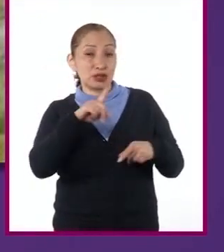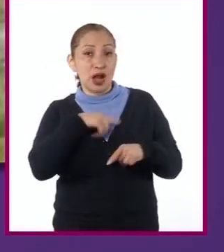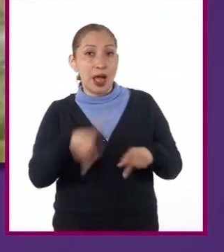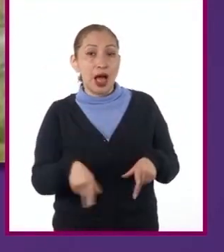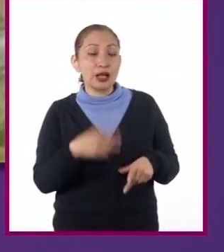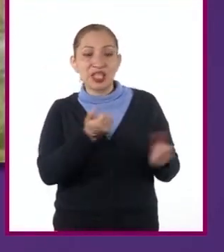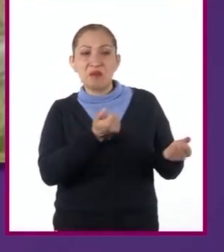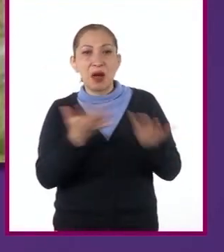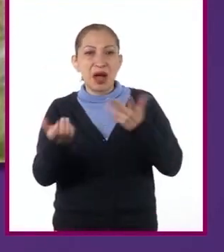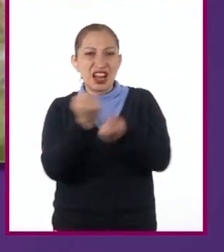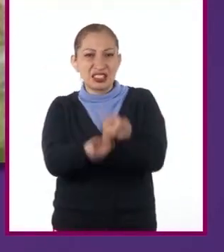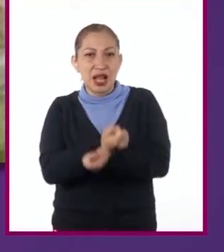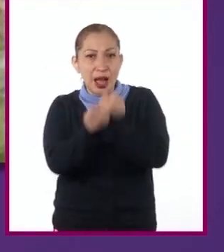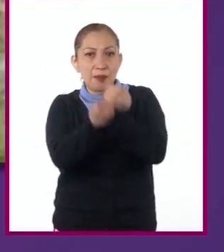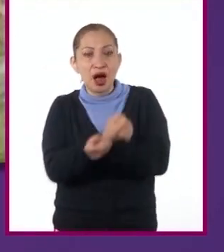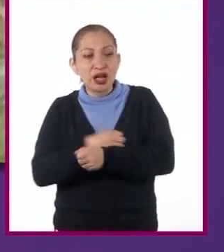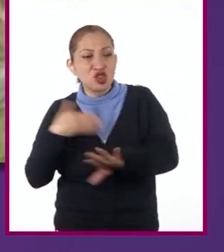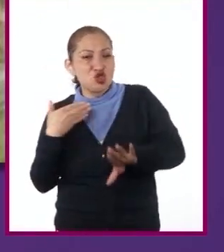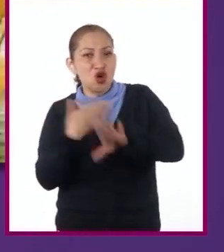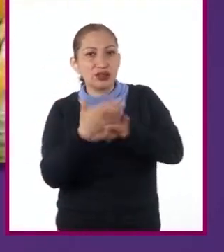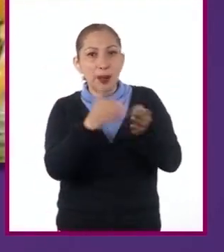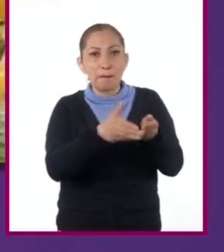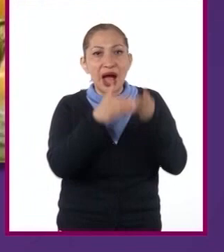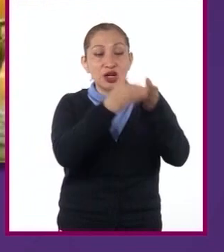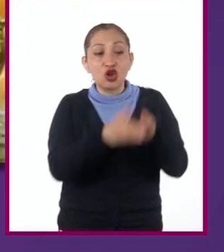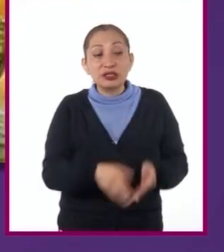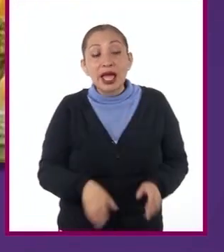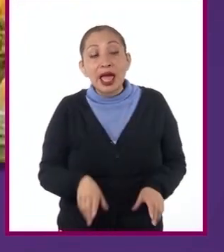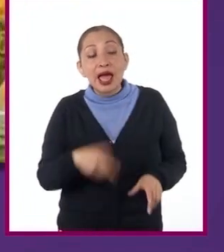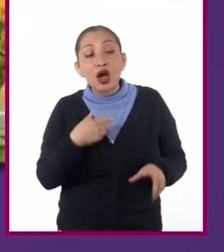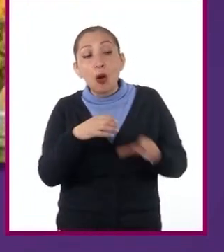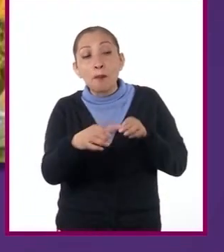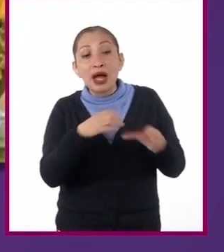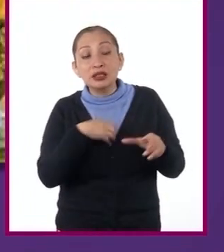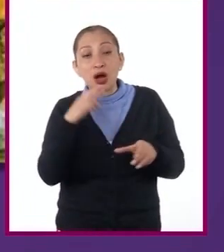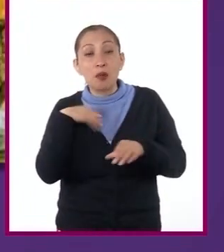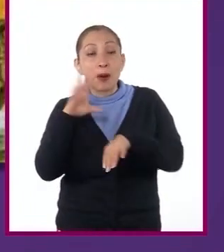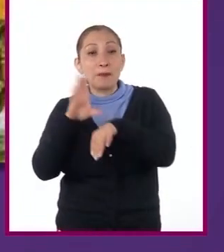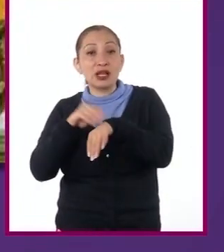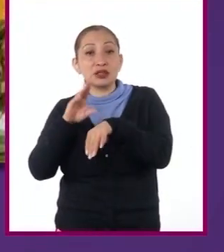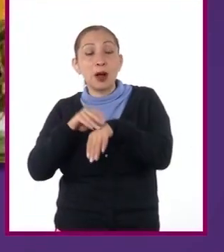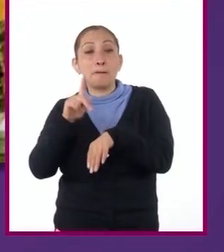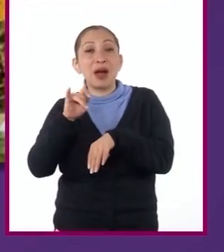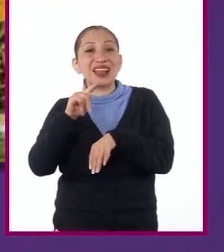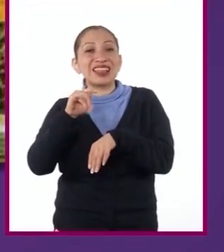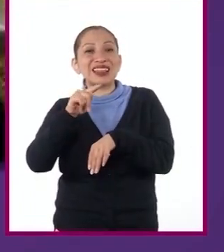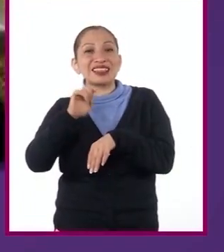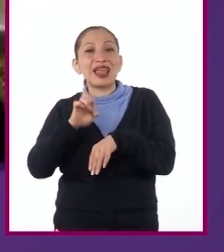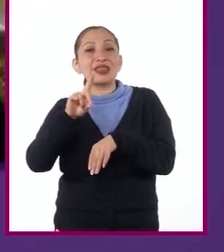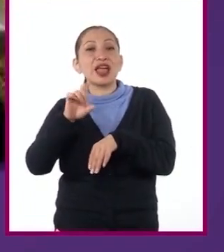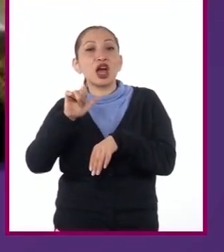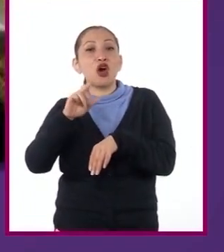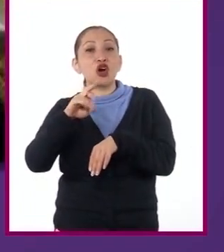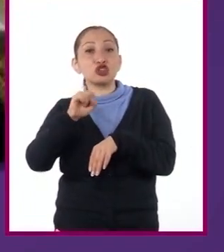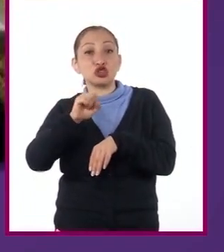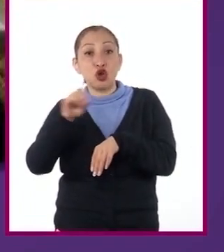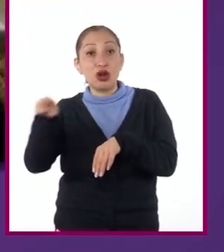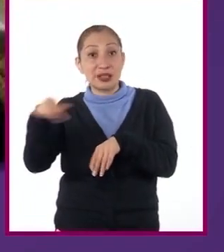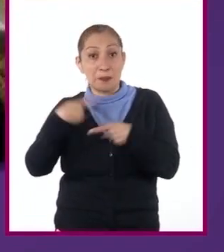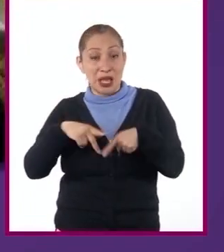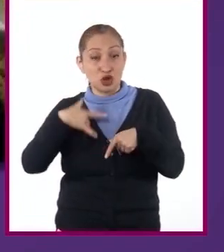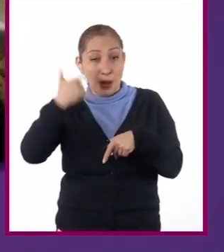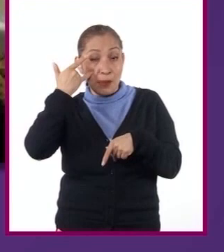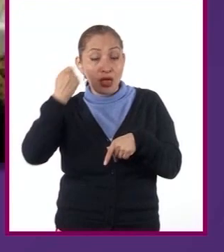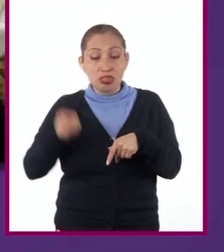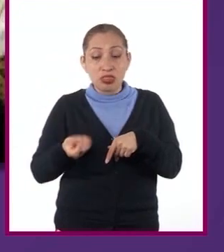traficaban esclavos y atacaban barcos mercantes con un permiso llamado patente de corso. Estos personajes también